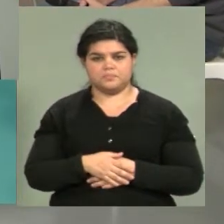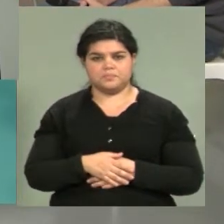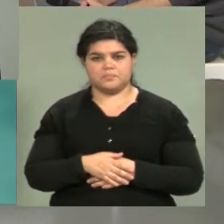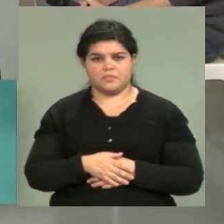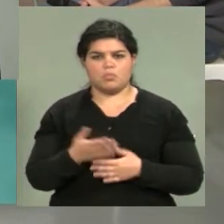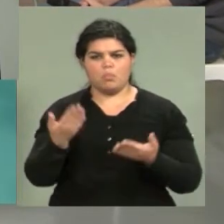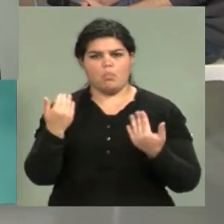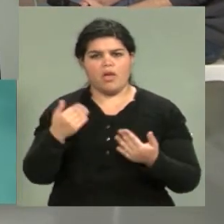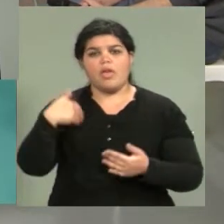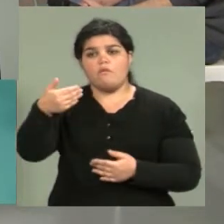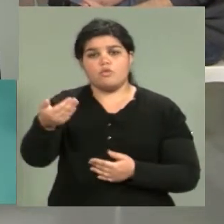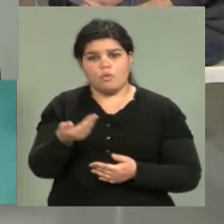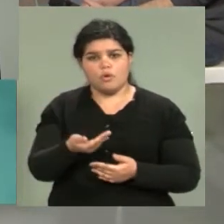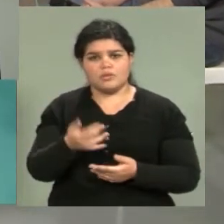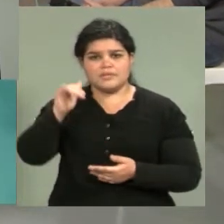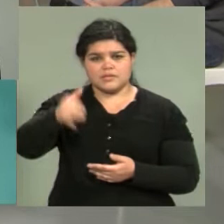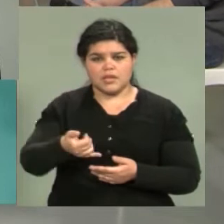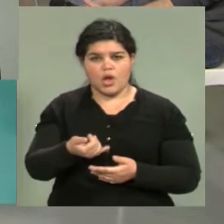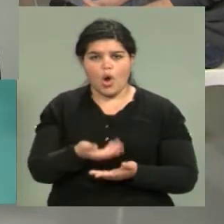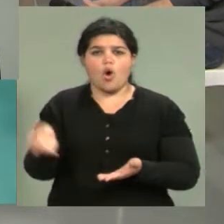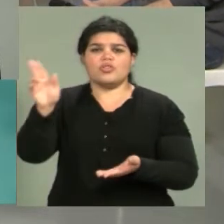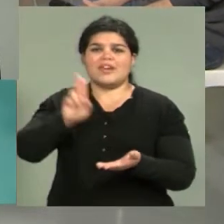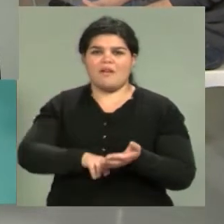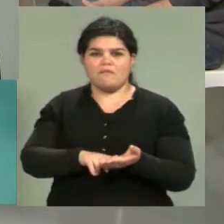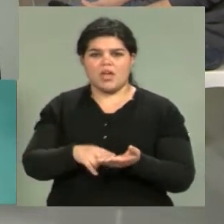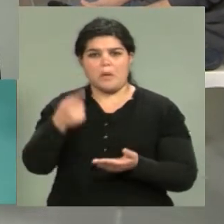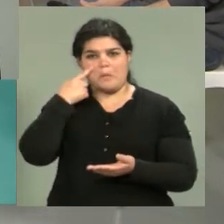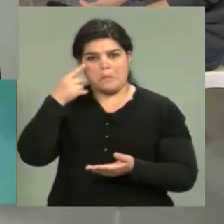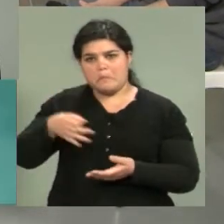podía regresar, tenía posibilidad de alguna manera de